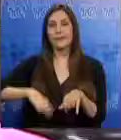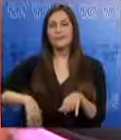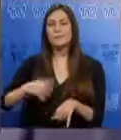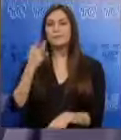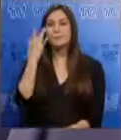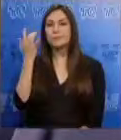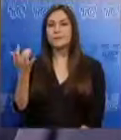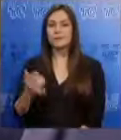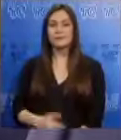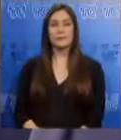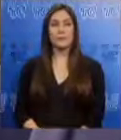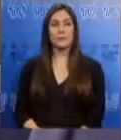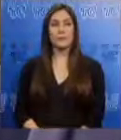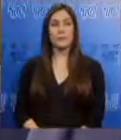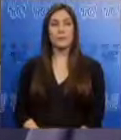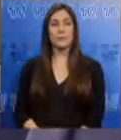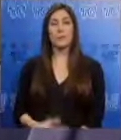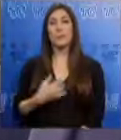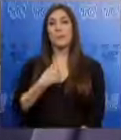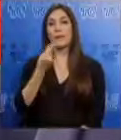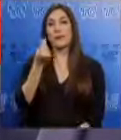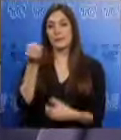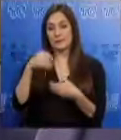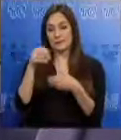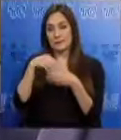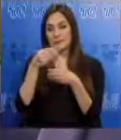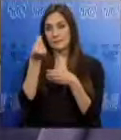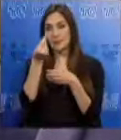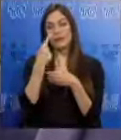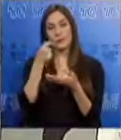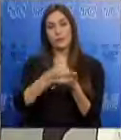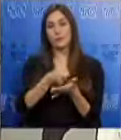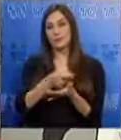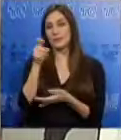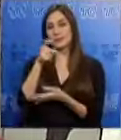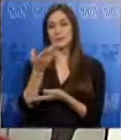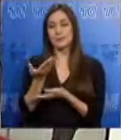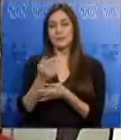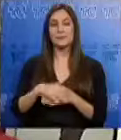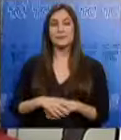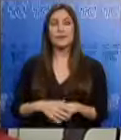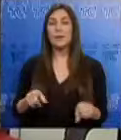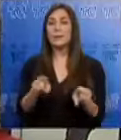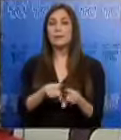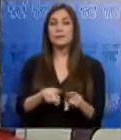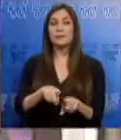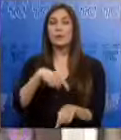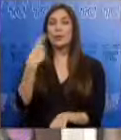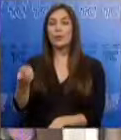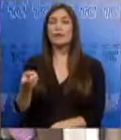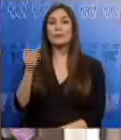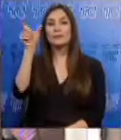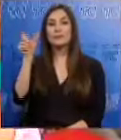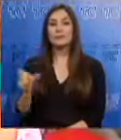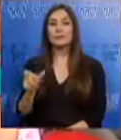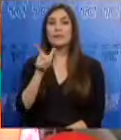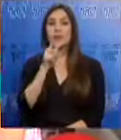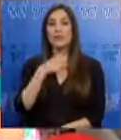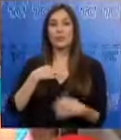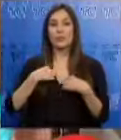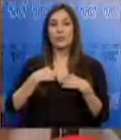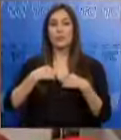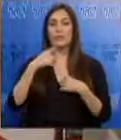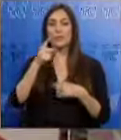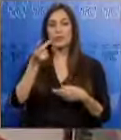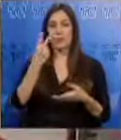actividad. La última hora es que también hay que se juntar la plata para poder comprar. Ajá. En la misma situación se encontraba Jennifer Villaprado, quien probaba el uniforme